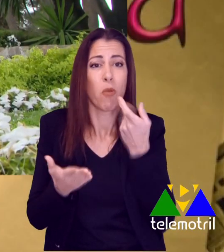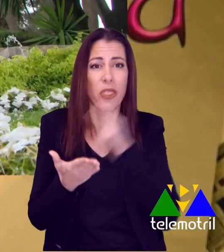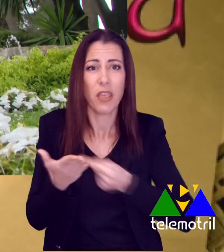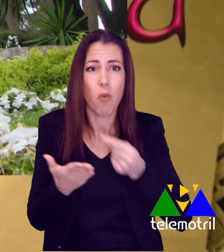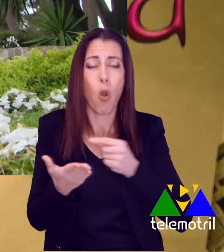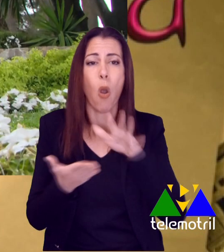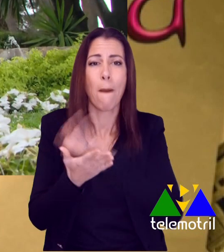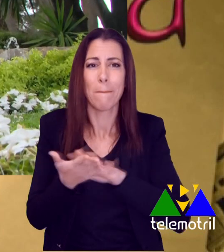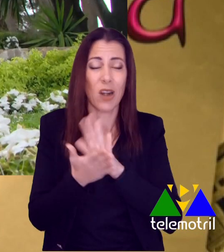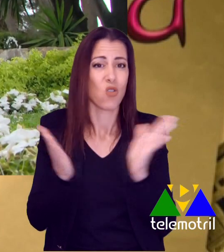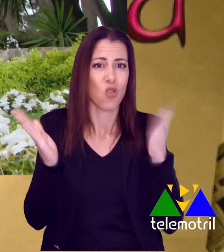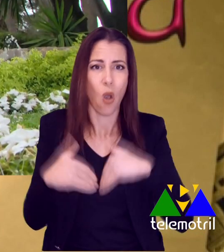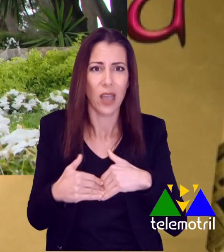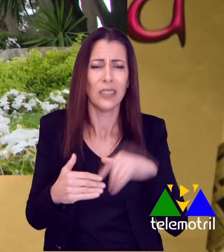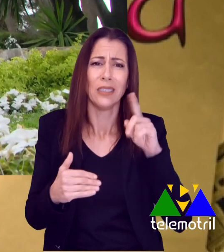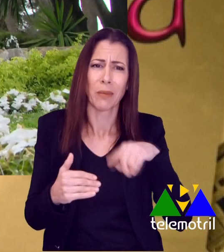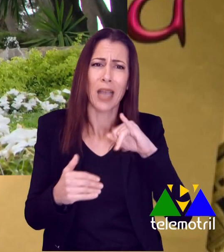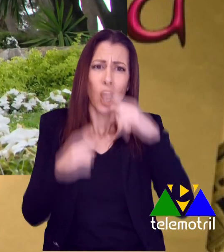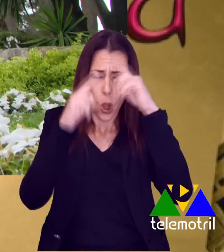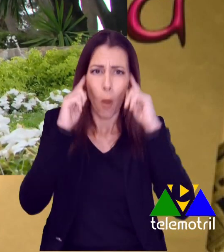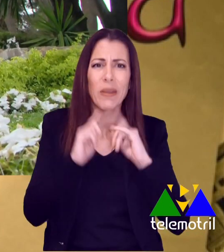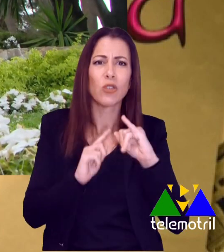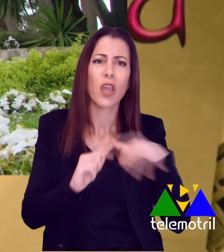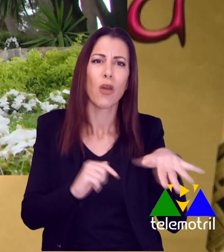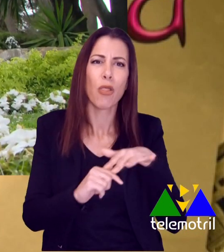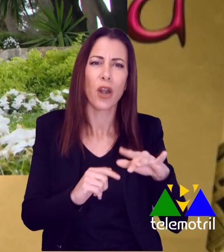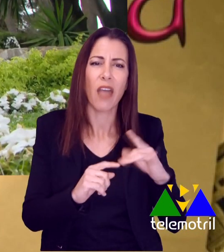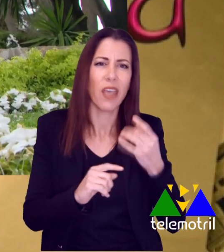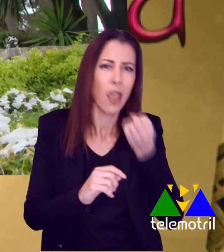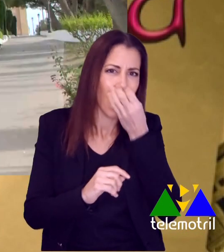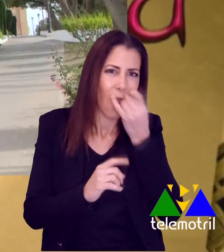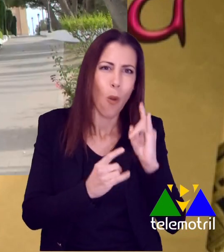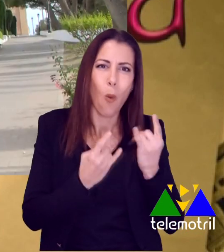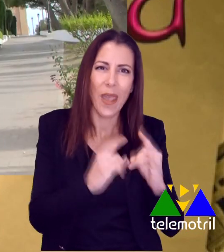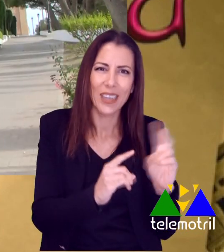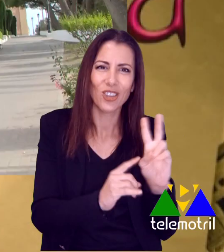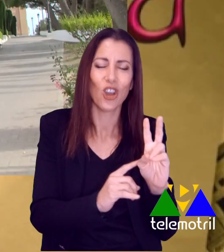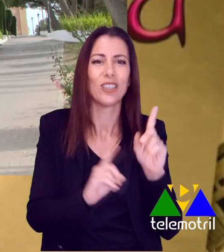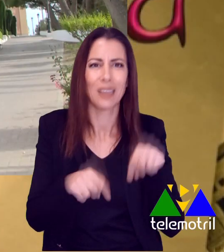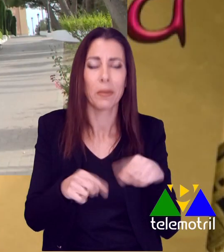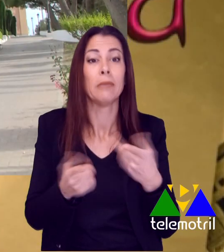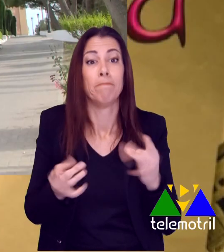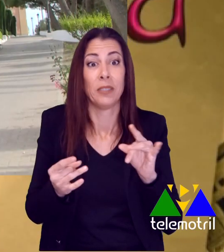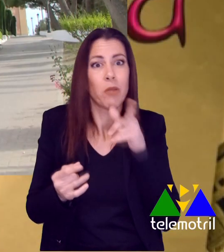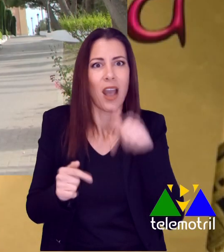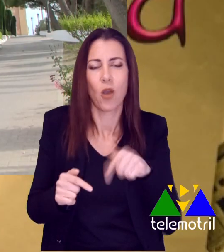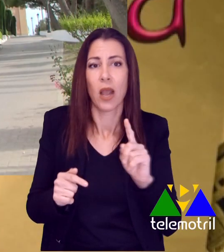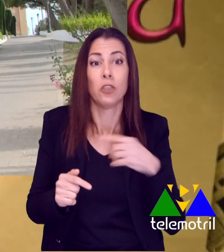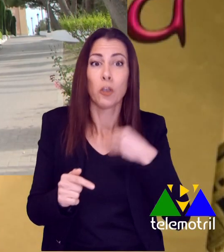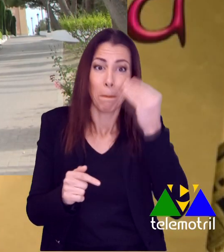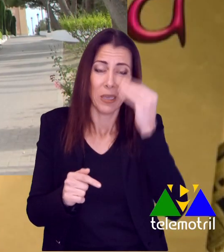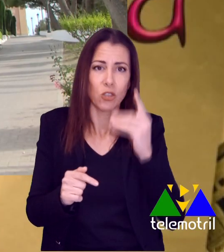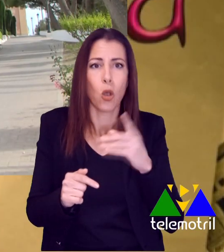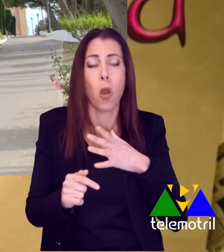ni planos. Y sus zonas de huerto, y sus zonas de cosas que normalmente se no están. Es decir, a lo mejor este edificio incluso más pequeño que el convento de